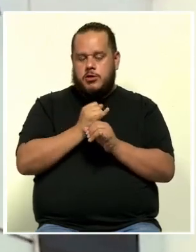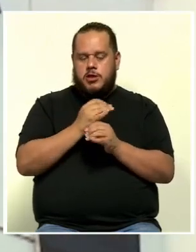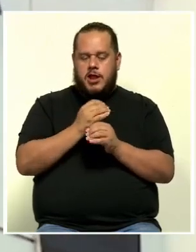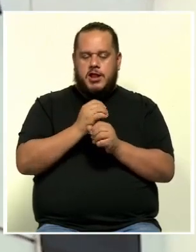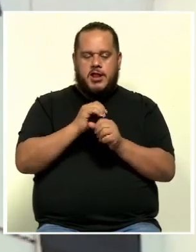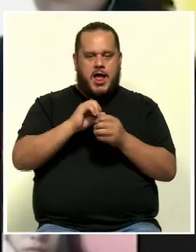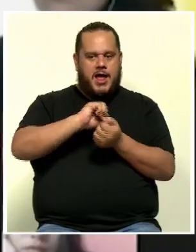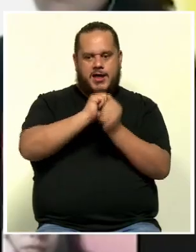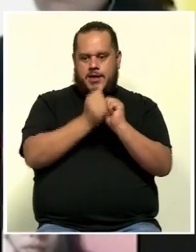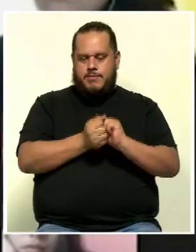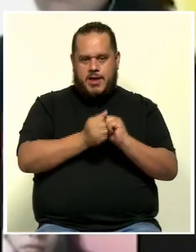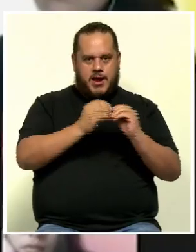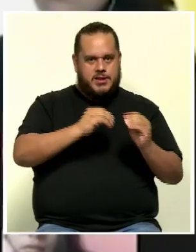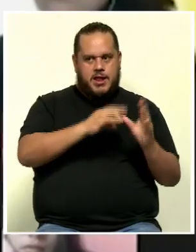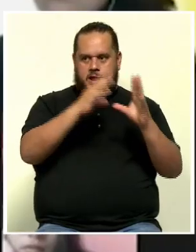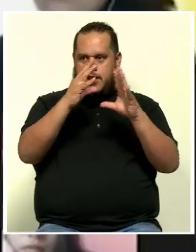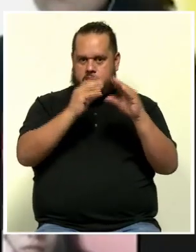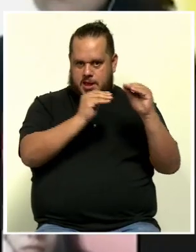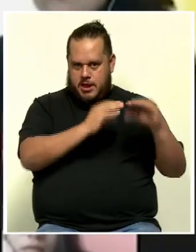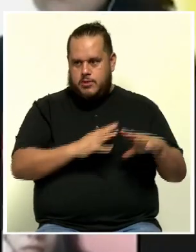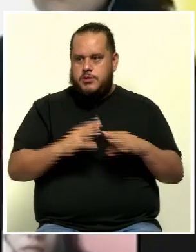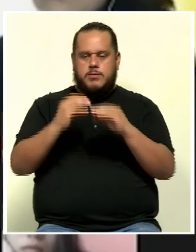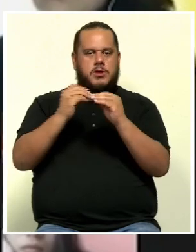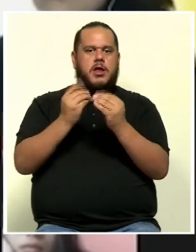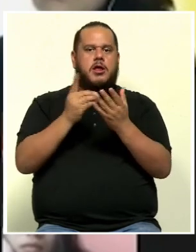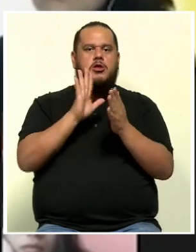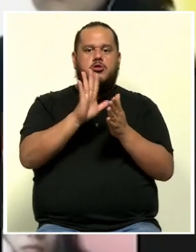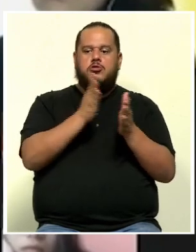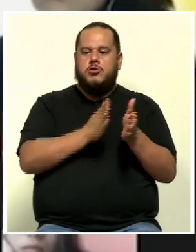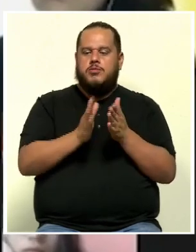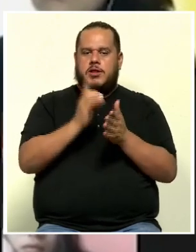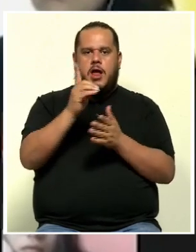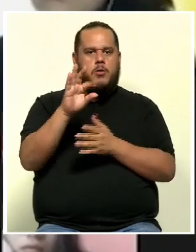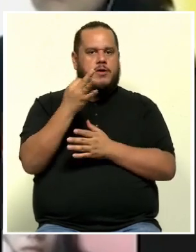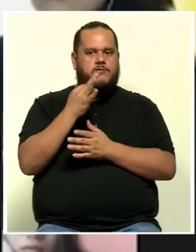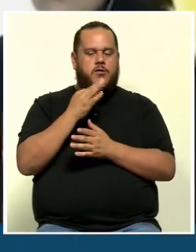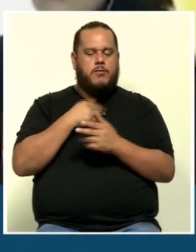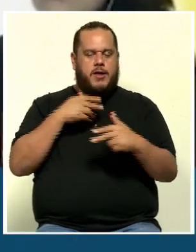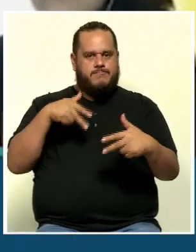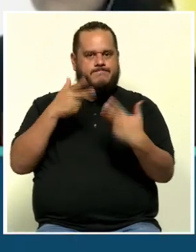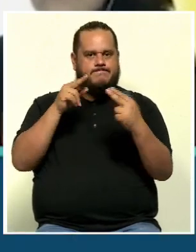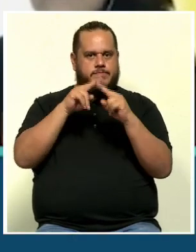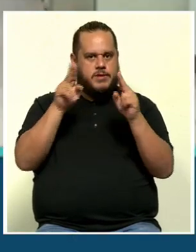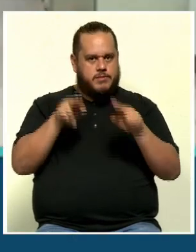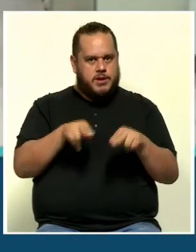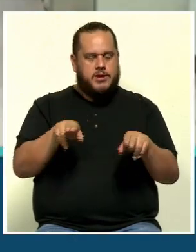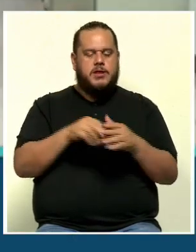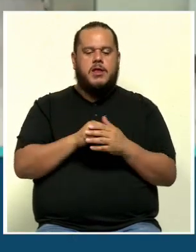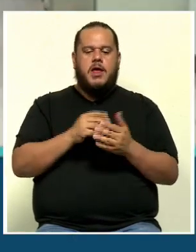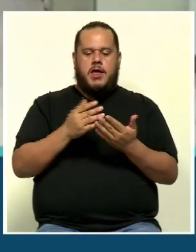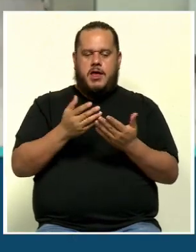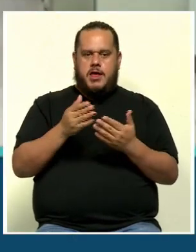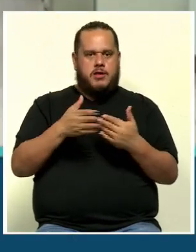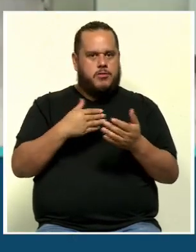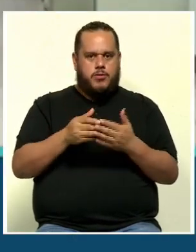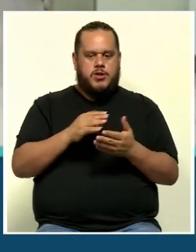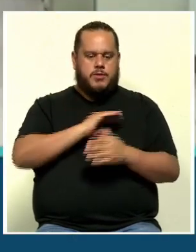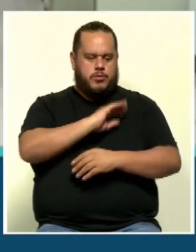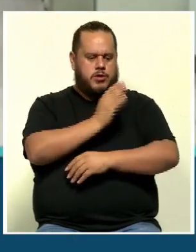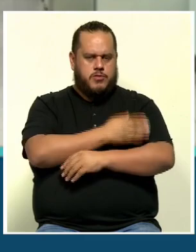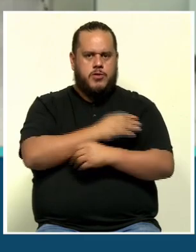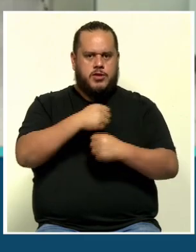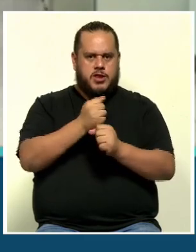a la mañana sus planes a una modalidad en línea en todas sus carreras. A pesar de estos esfuerzos tecnológicos realizados por